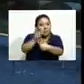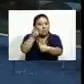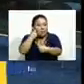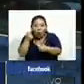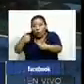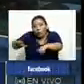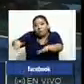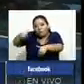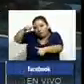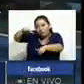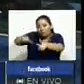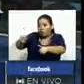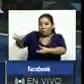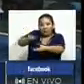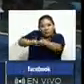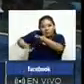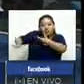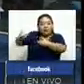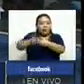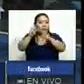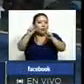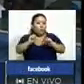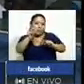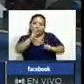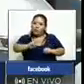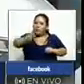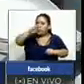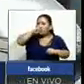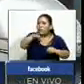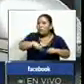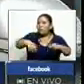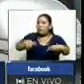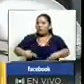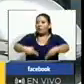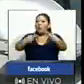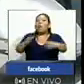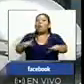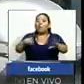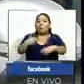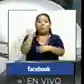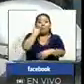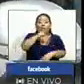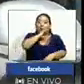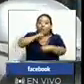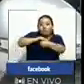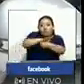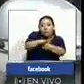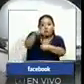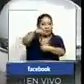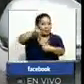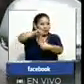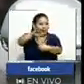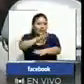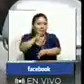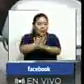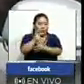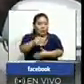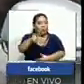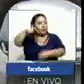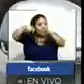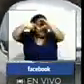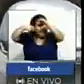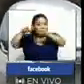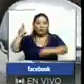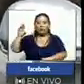consenso transitorio para aplicar medidas drásticas en fronteras y prevenir el ingreso del nuevo coronavirus en la región. Con imágenes de Roberto